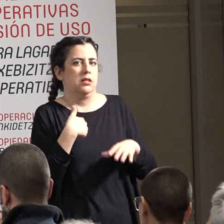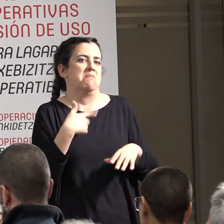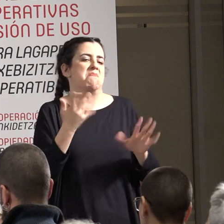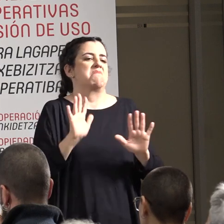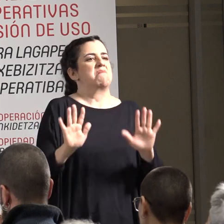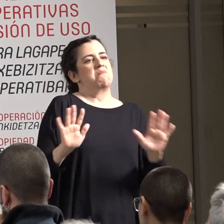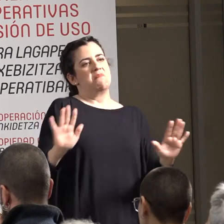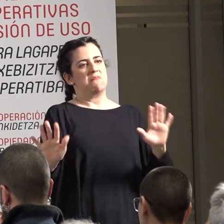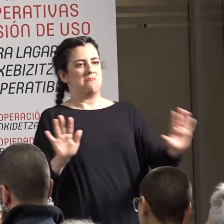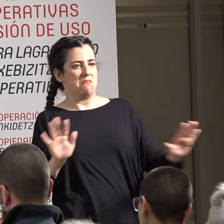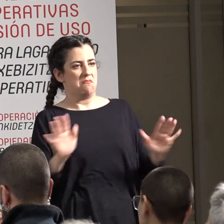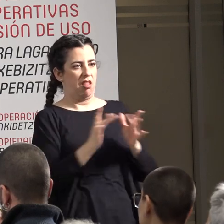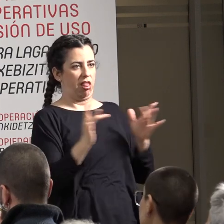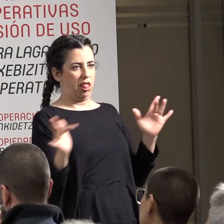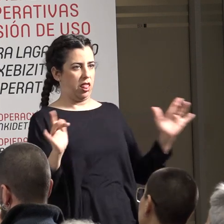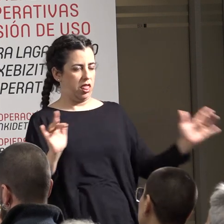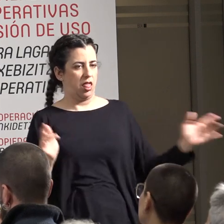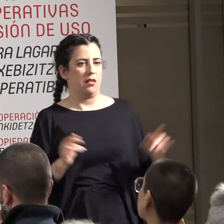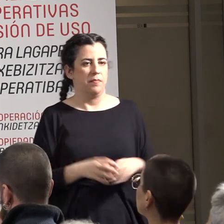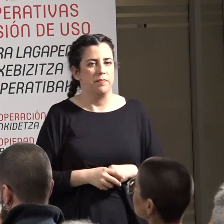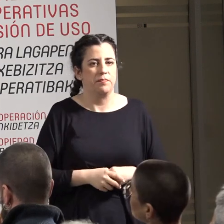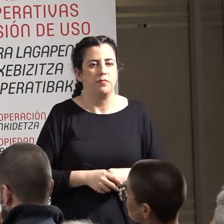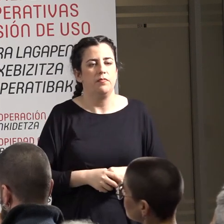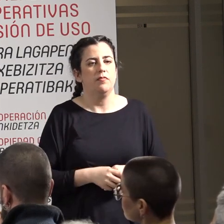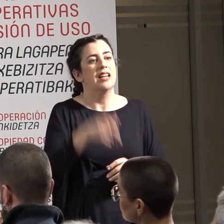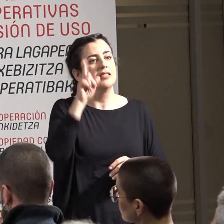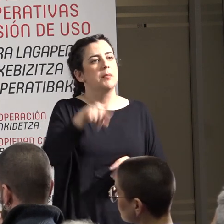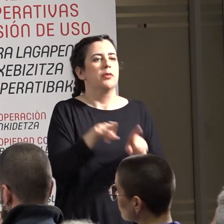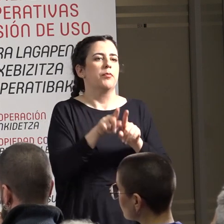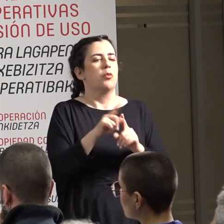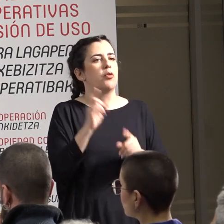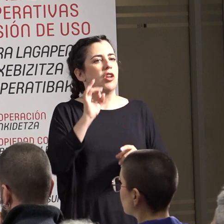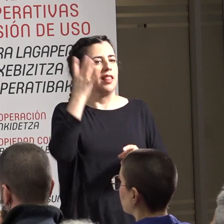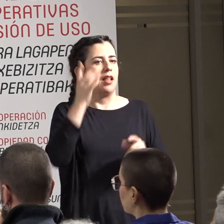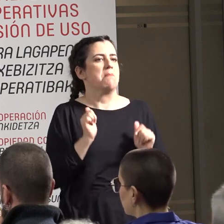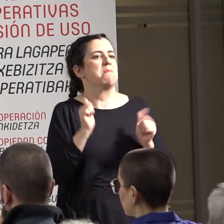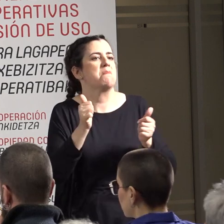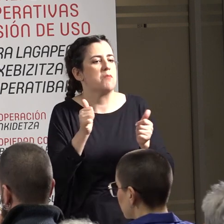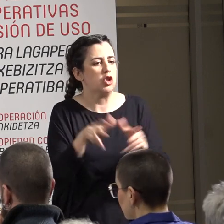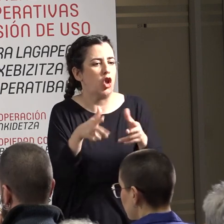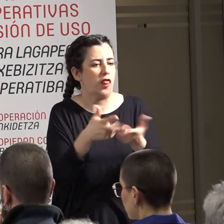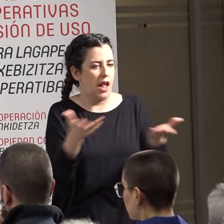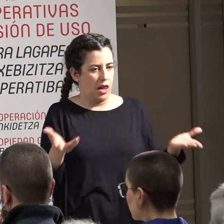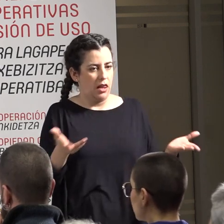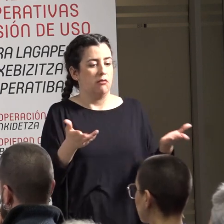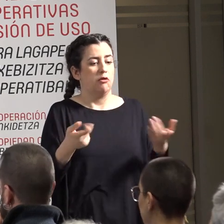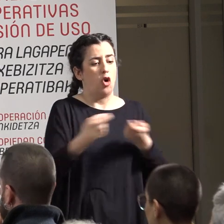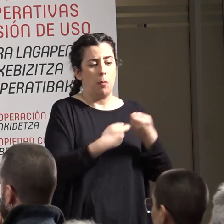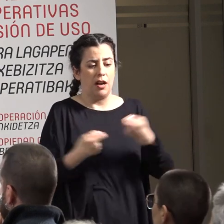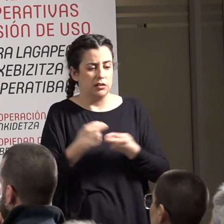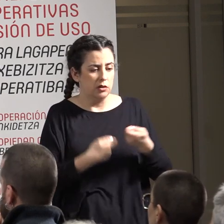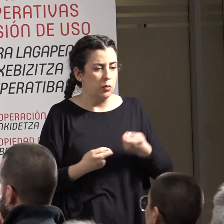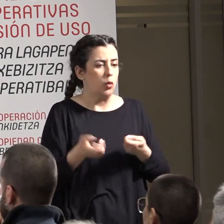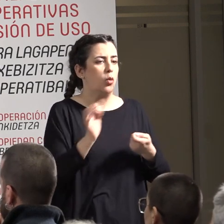esa base que está en todas nosotras. Y luego se trata de un emprendimiento social. Cualquiera persona que haga un emprendimiento, bien sea cooperativo, de